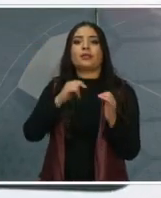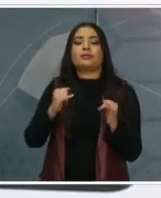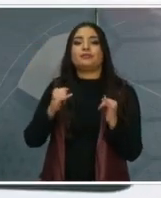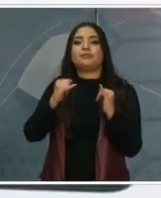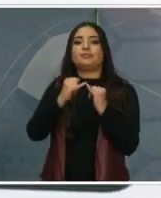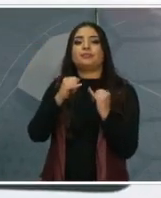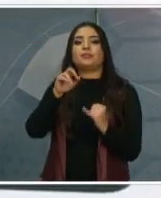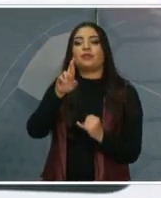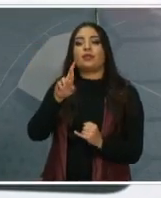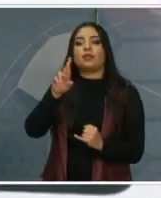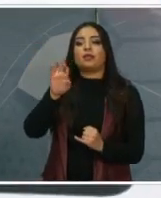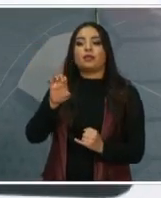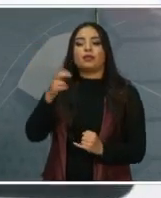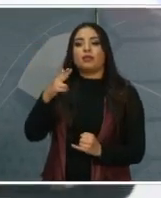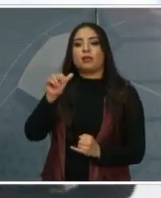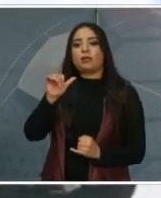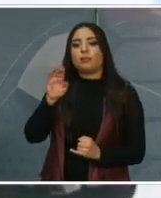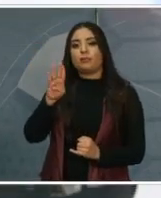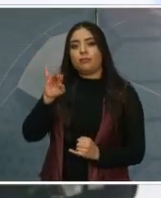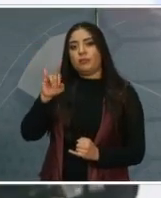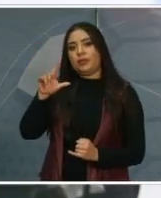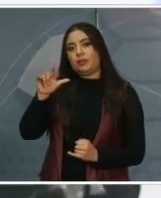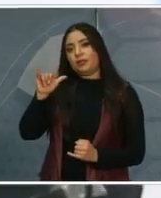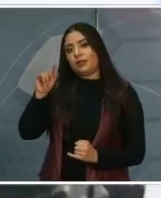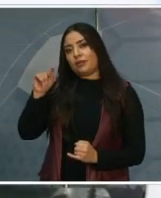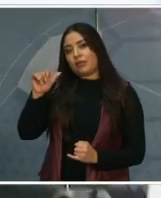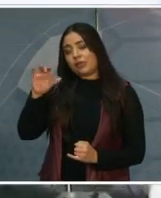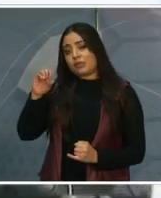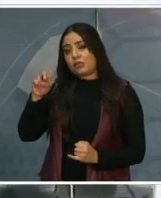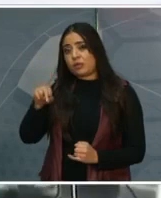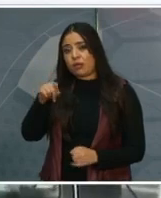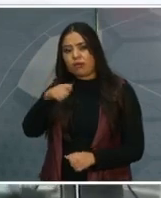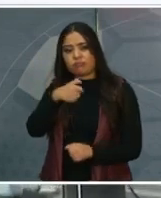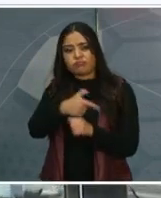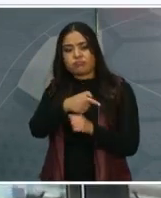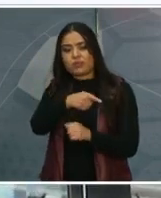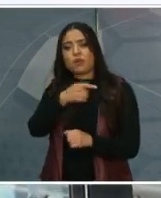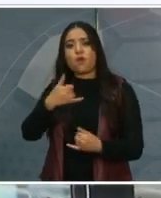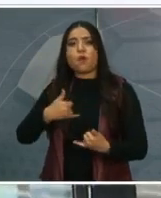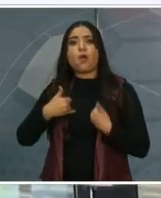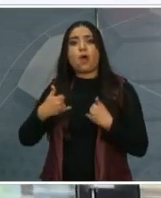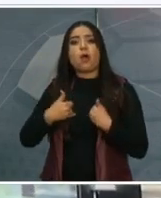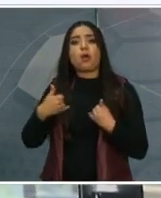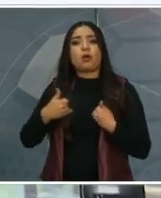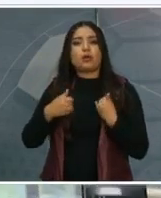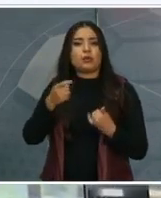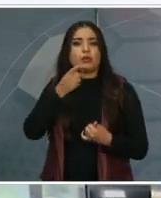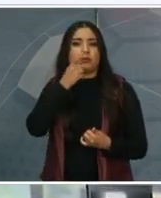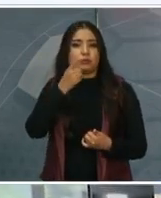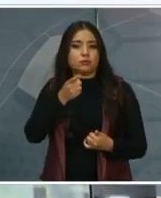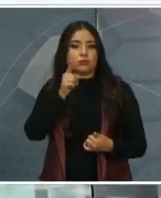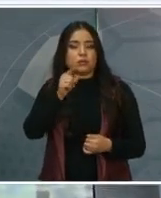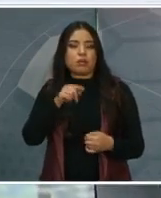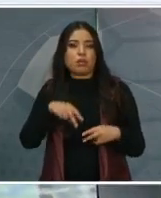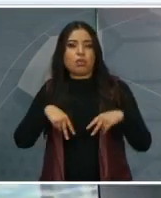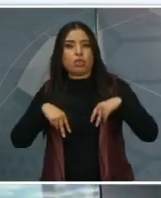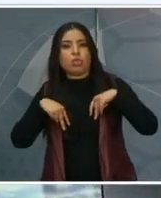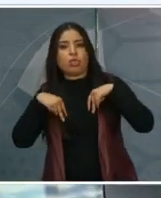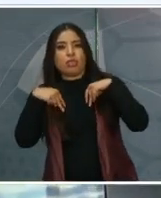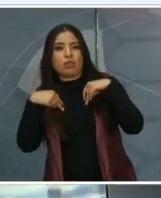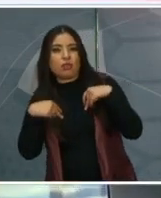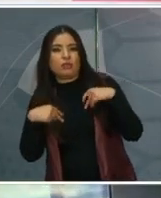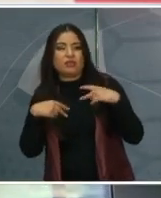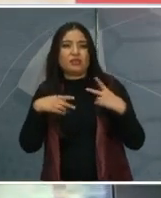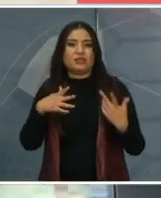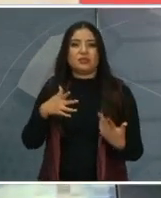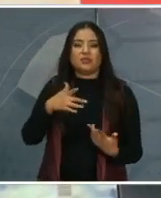un joven, pues al principio, con algunos signos muy débiles, por al parecer,